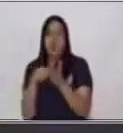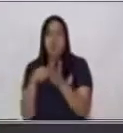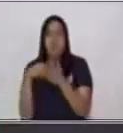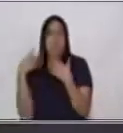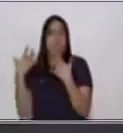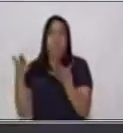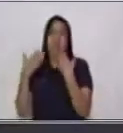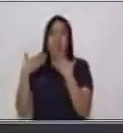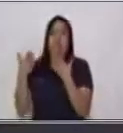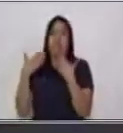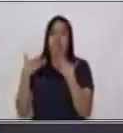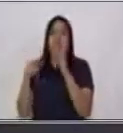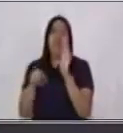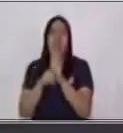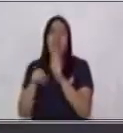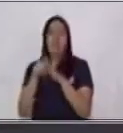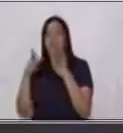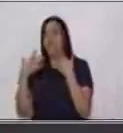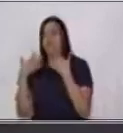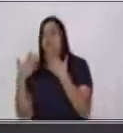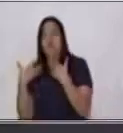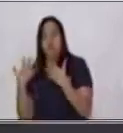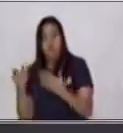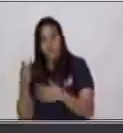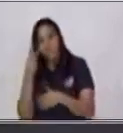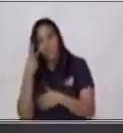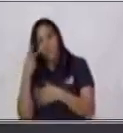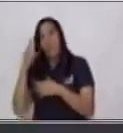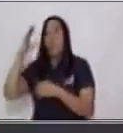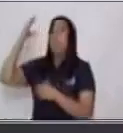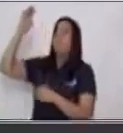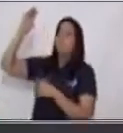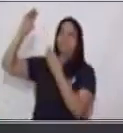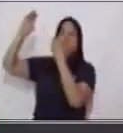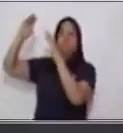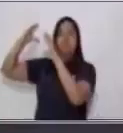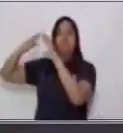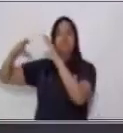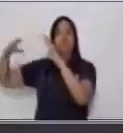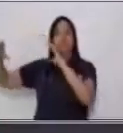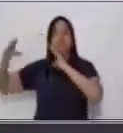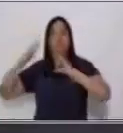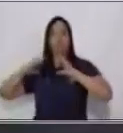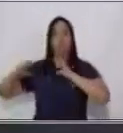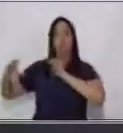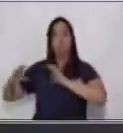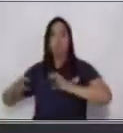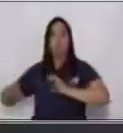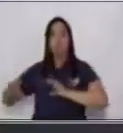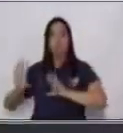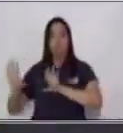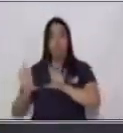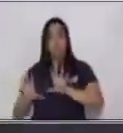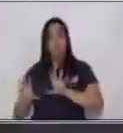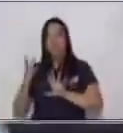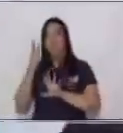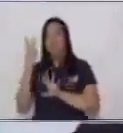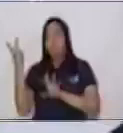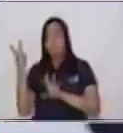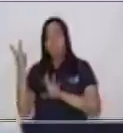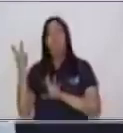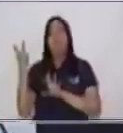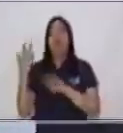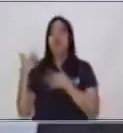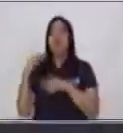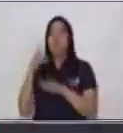Entonces acá de una forma gráfica nosotros ya tenemos cómo está distribuido ese texto. Y a partir de esto, entonces, ya podemos